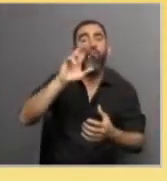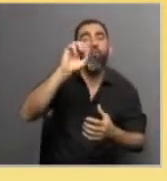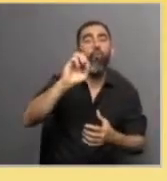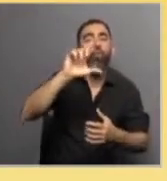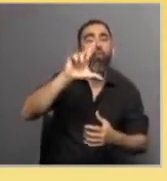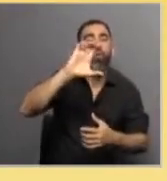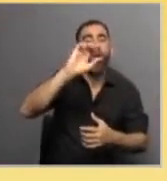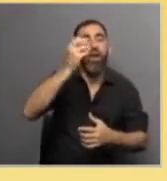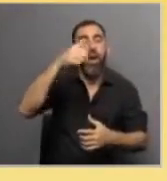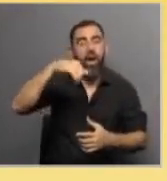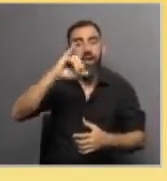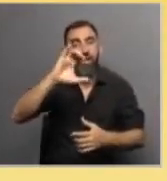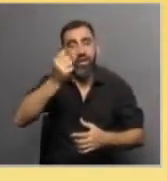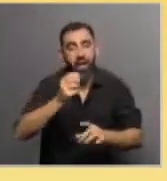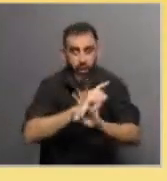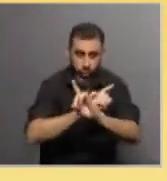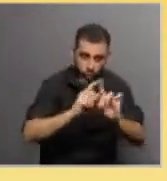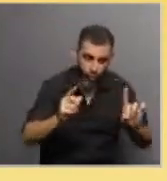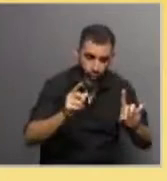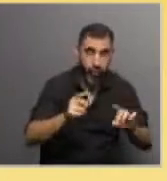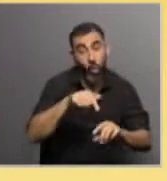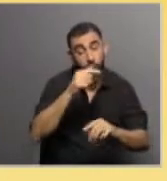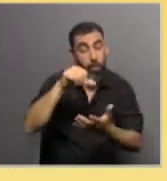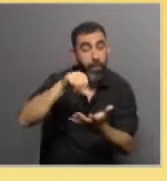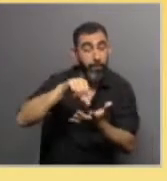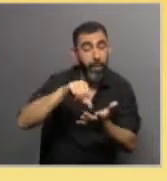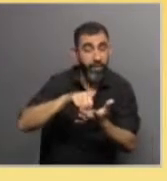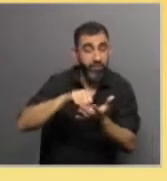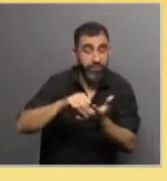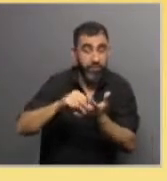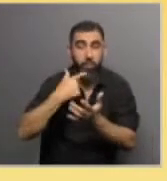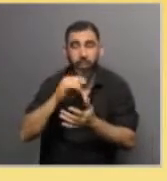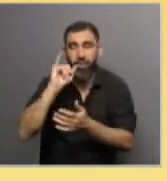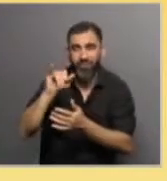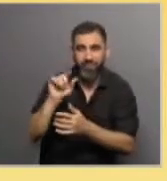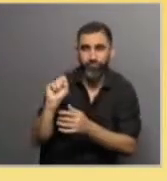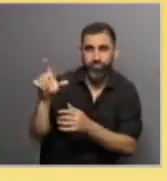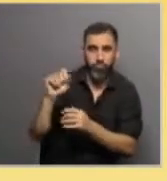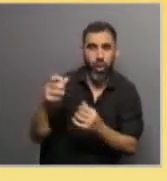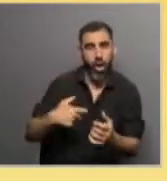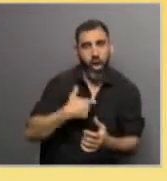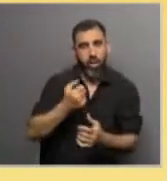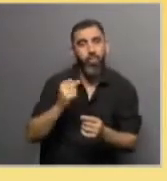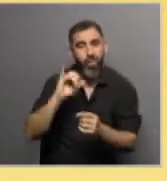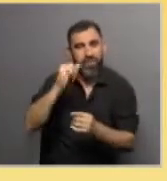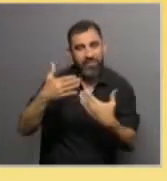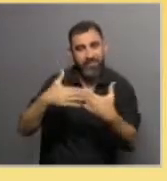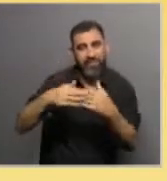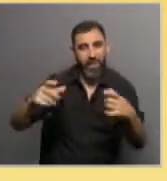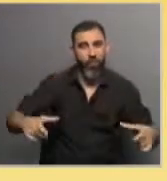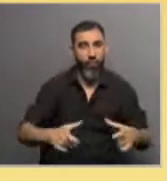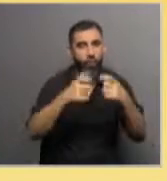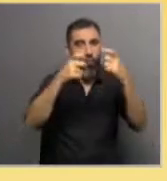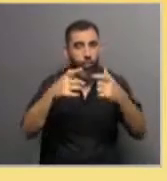suelen ser las termas andinas, que ahí es debido a la actividad geotérmica propia del volcán. Correcto. Digamos, a la temperatura